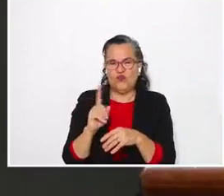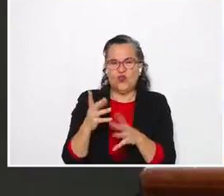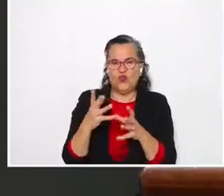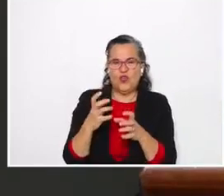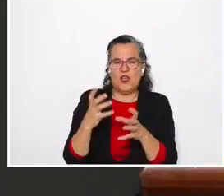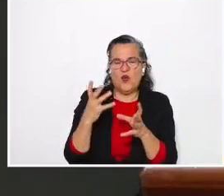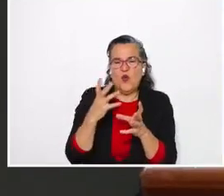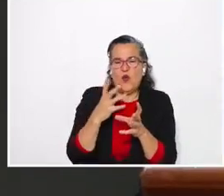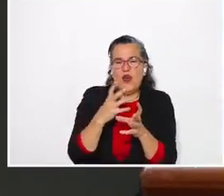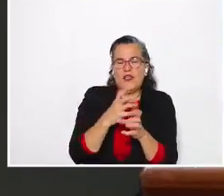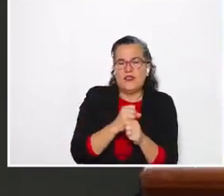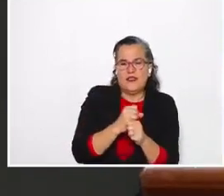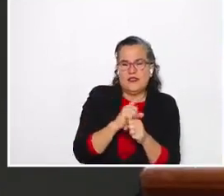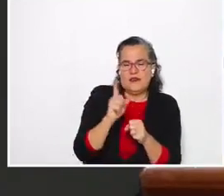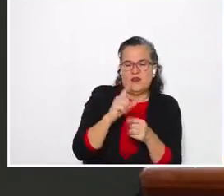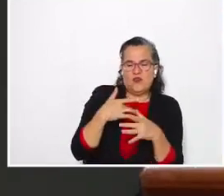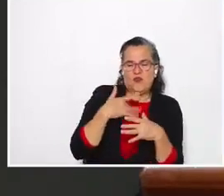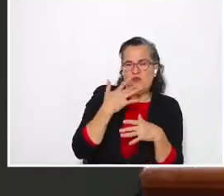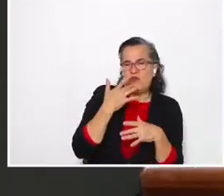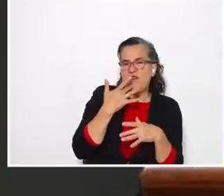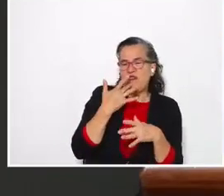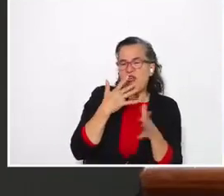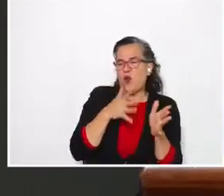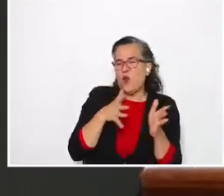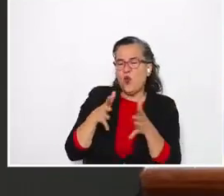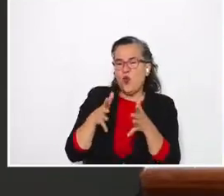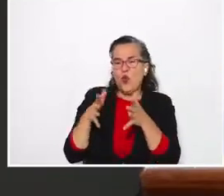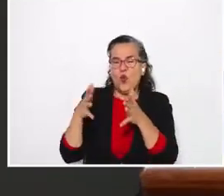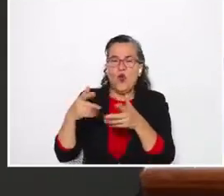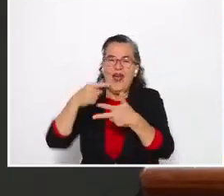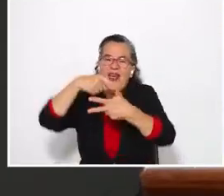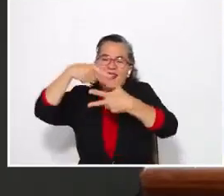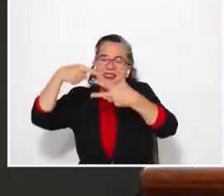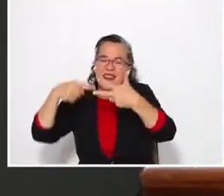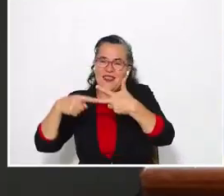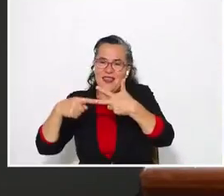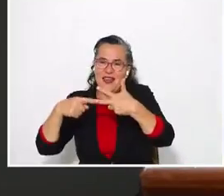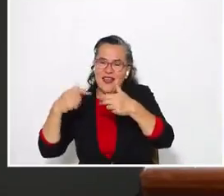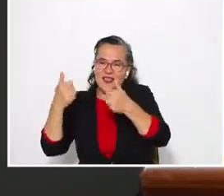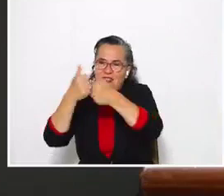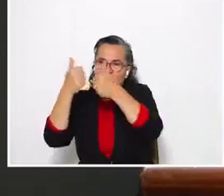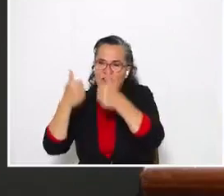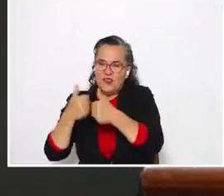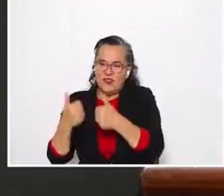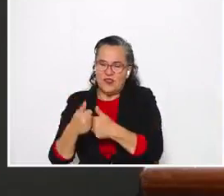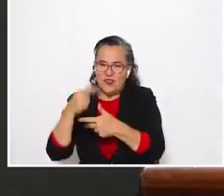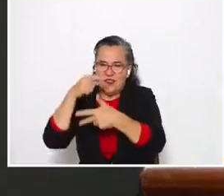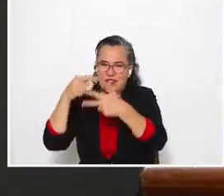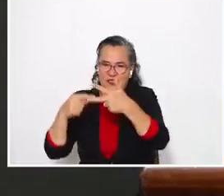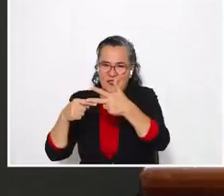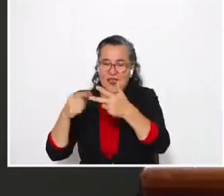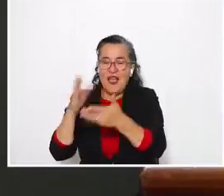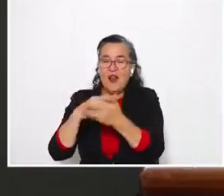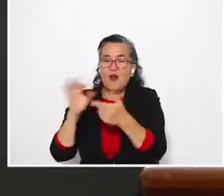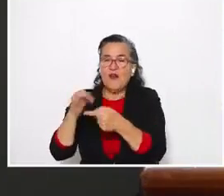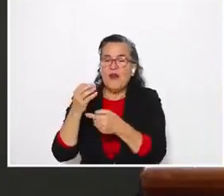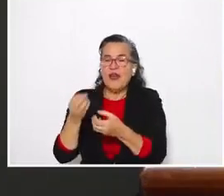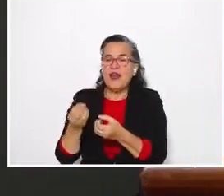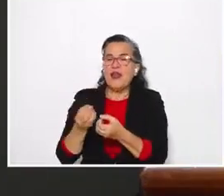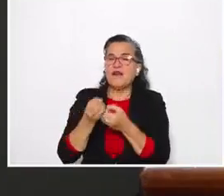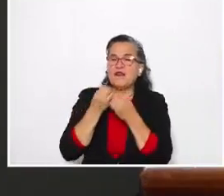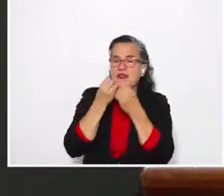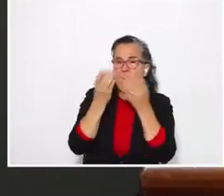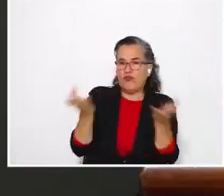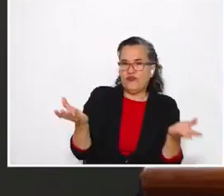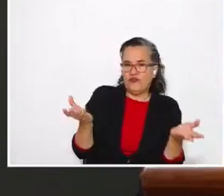una síntesis y más bien irme a tres de esos retos que de alguna manera se mencionan